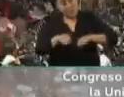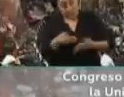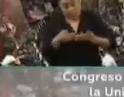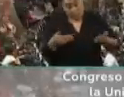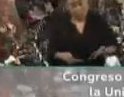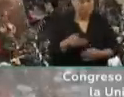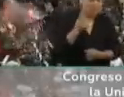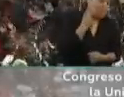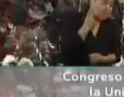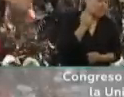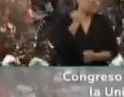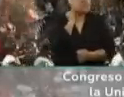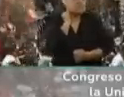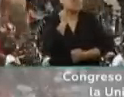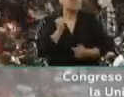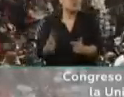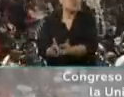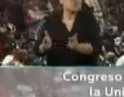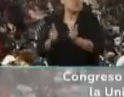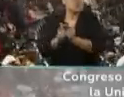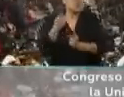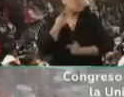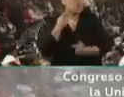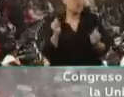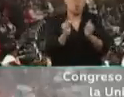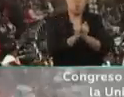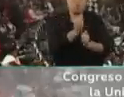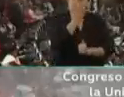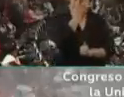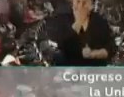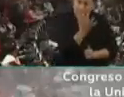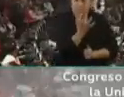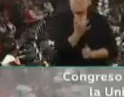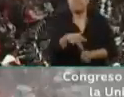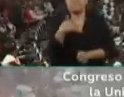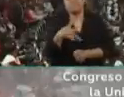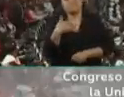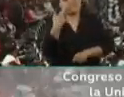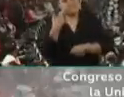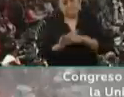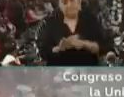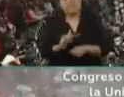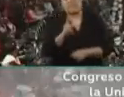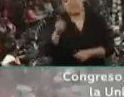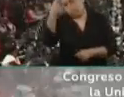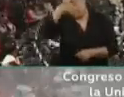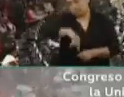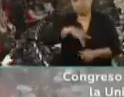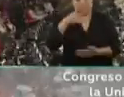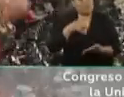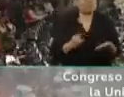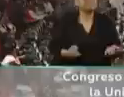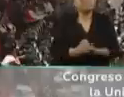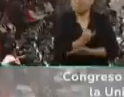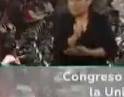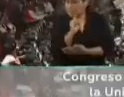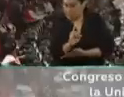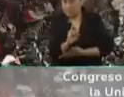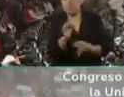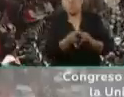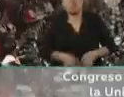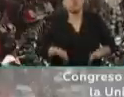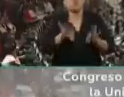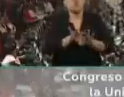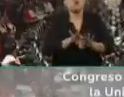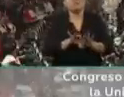legislativo será el de una oposición seria, responsable, pero determinada a cumplir con nuestra misión